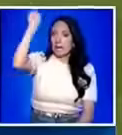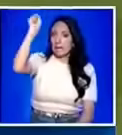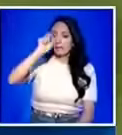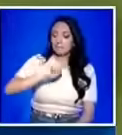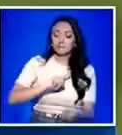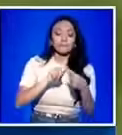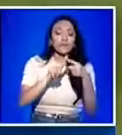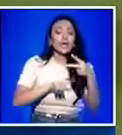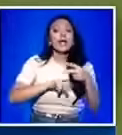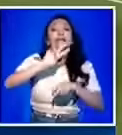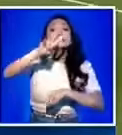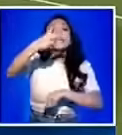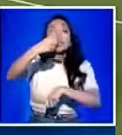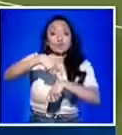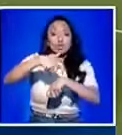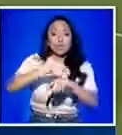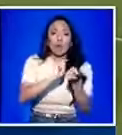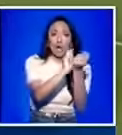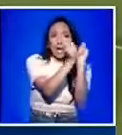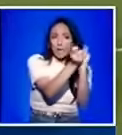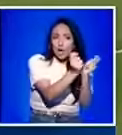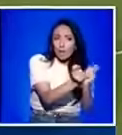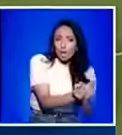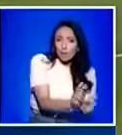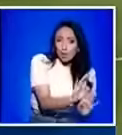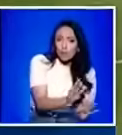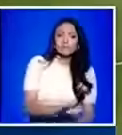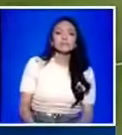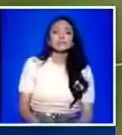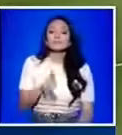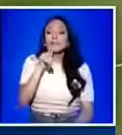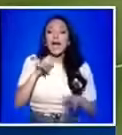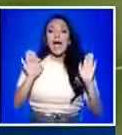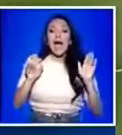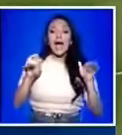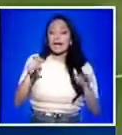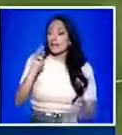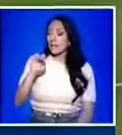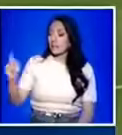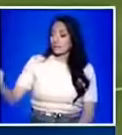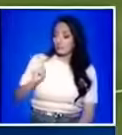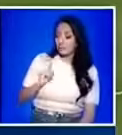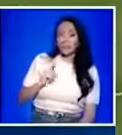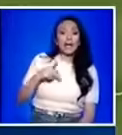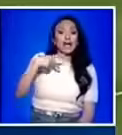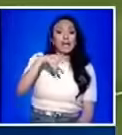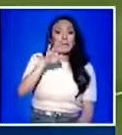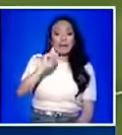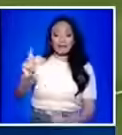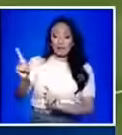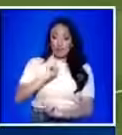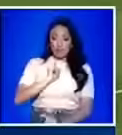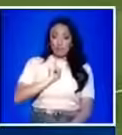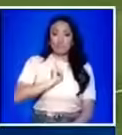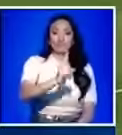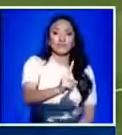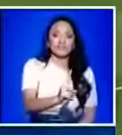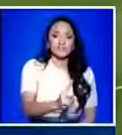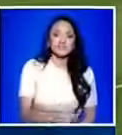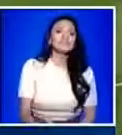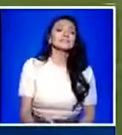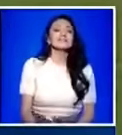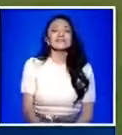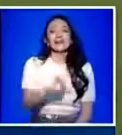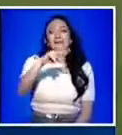En el segundo tiempo se realizaron algunas variantes, entró Ángel Mena que habilita acá a Gonzalo Plata en su regreso a la selección, marcaba